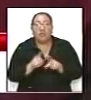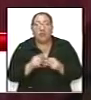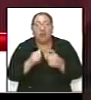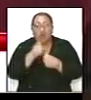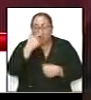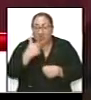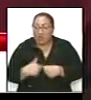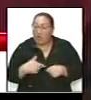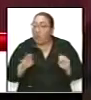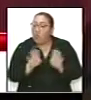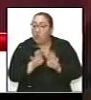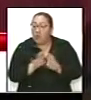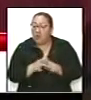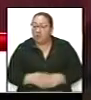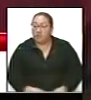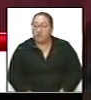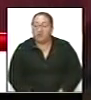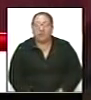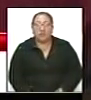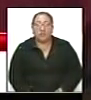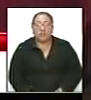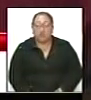petróleo.